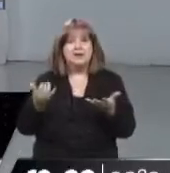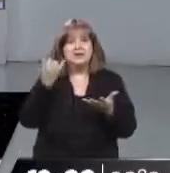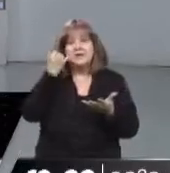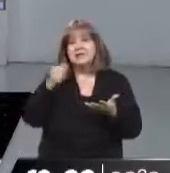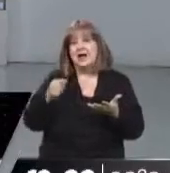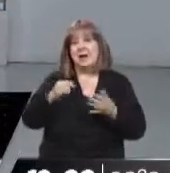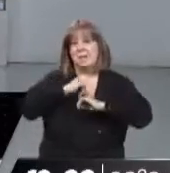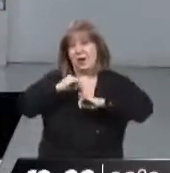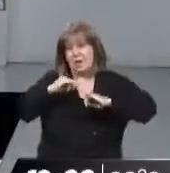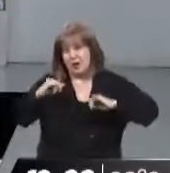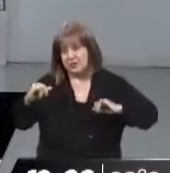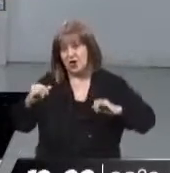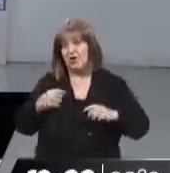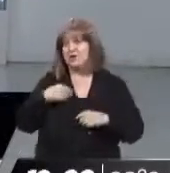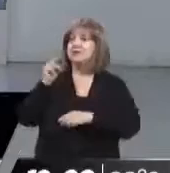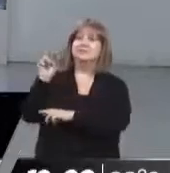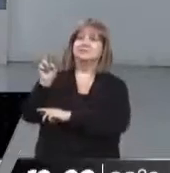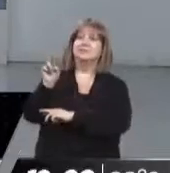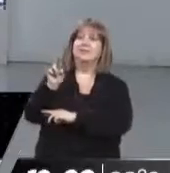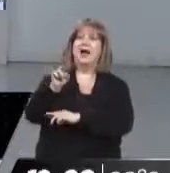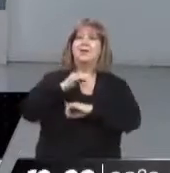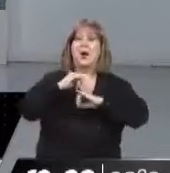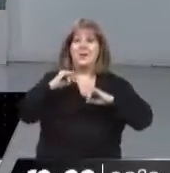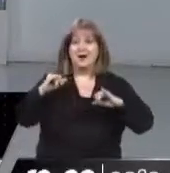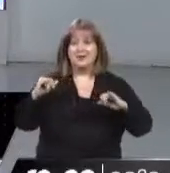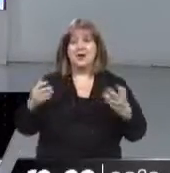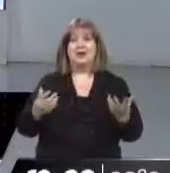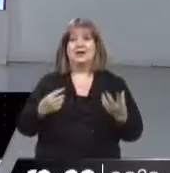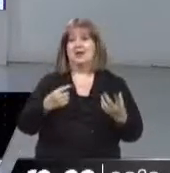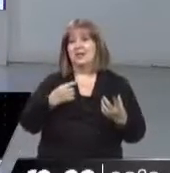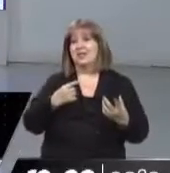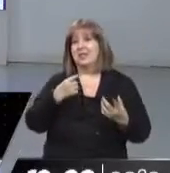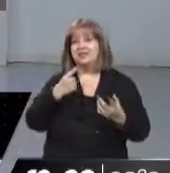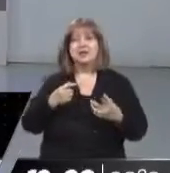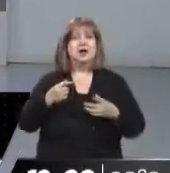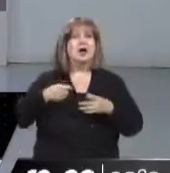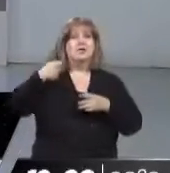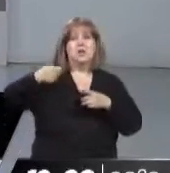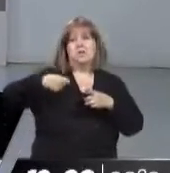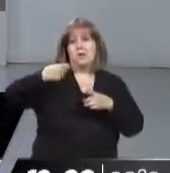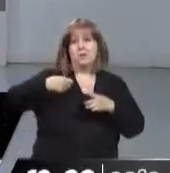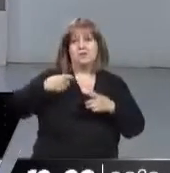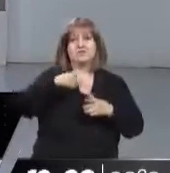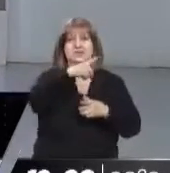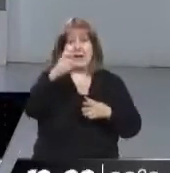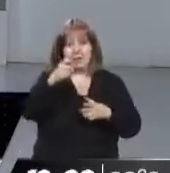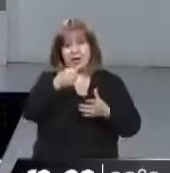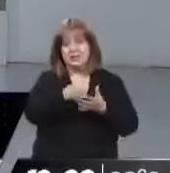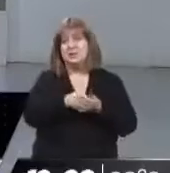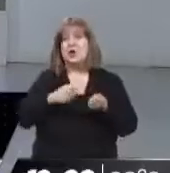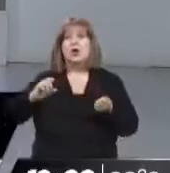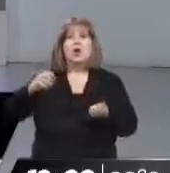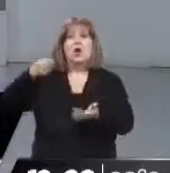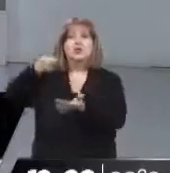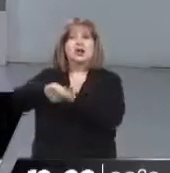hay unas promociones, que por allí lo estamos viendo y lo hablábamos, ¿no? Sí, claro. Donde te dice, claro, que financiado te cuesta ponerle 100 y de contado te